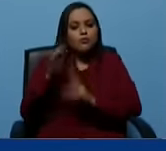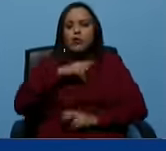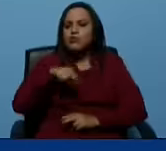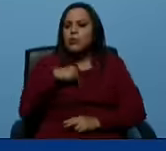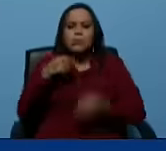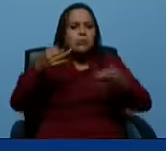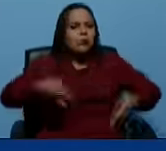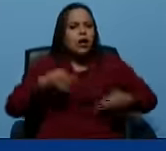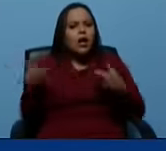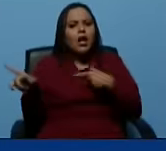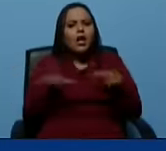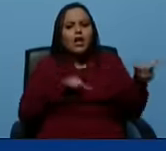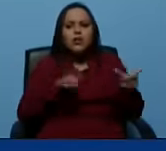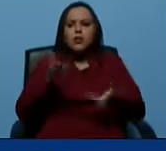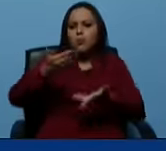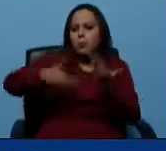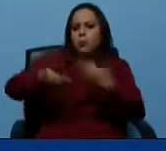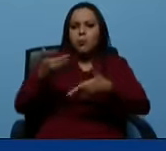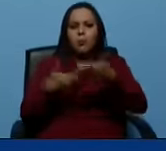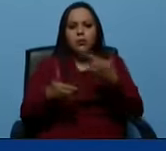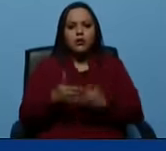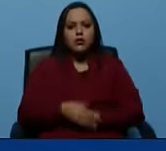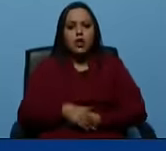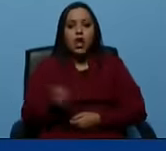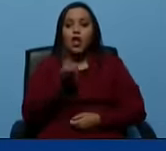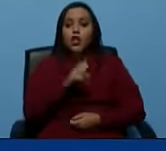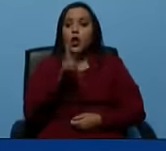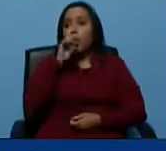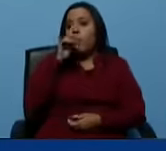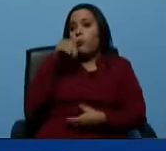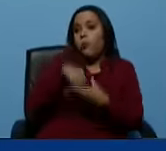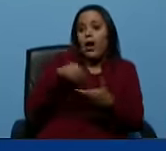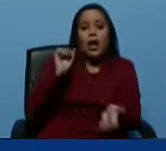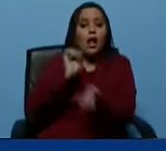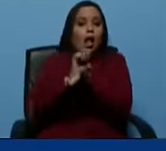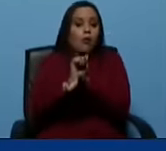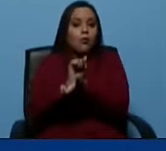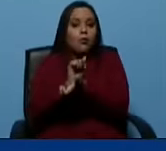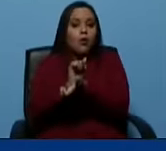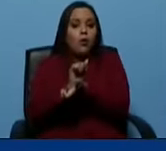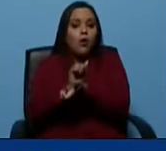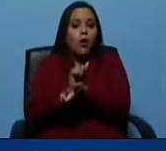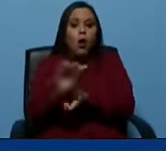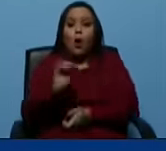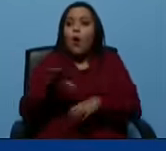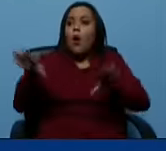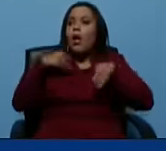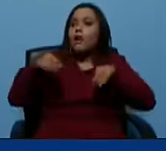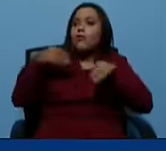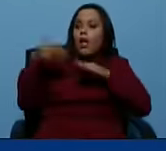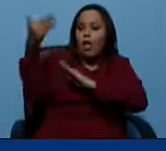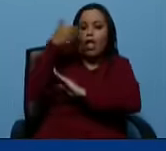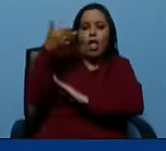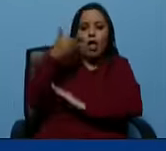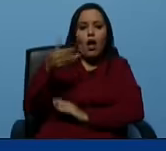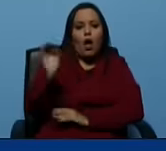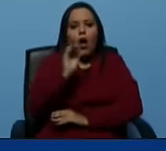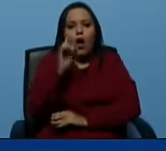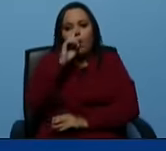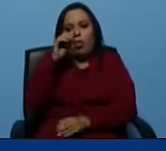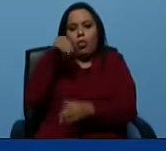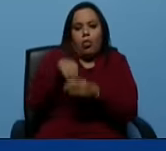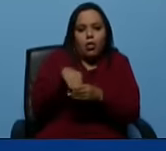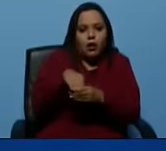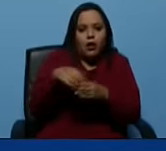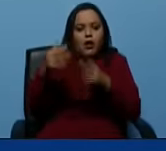hablar. No como esclavos, no como colonia, no como subordinados del